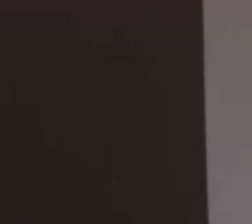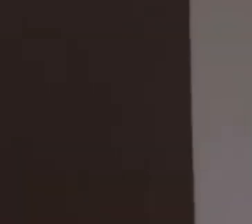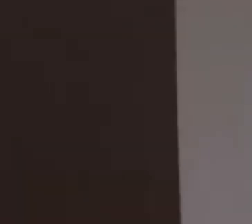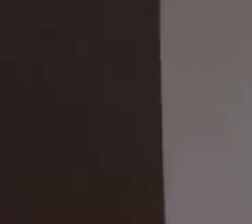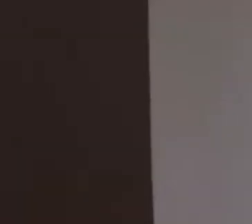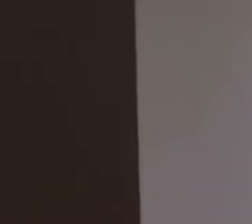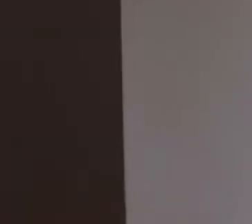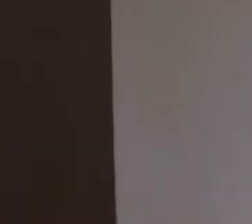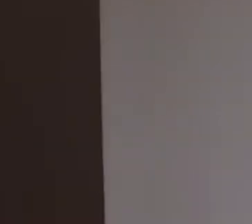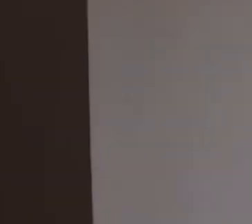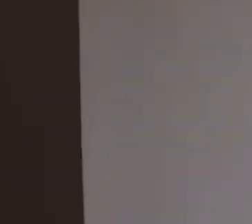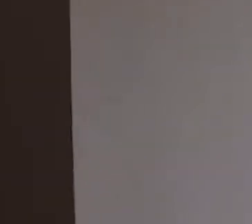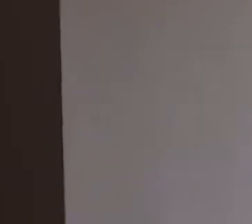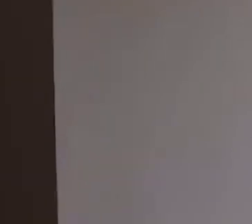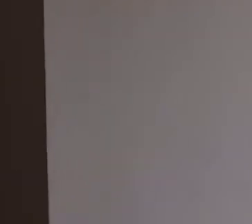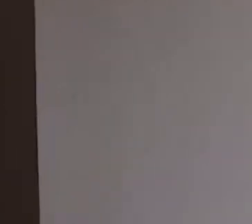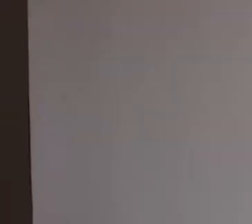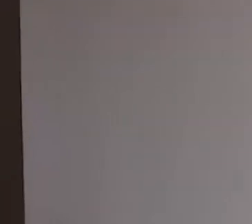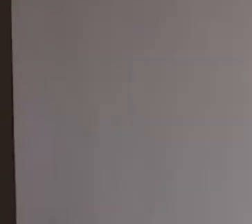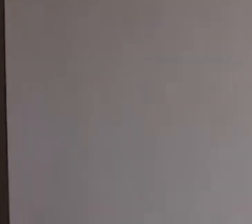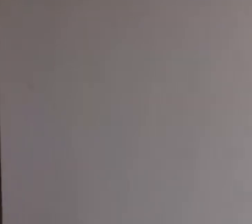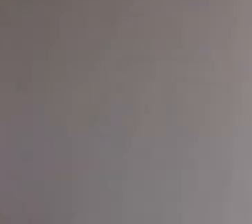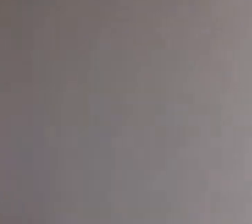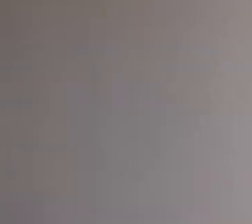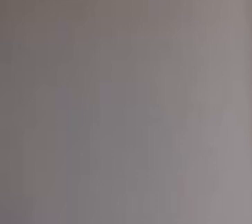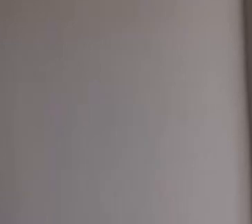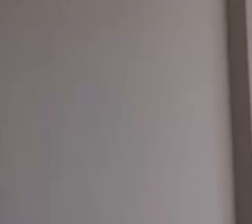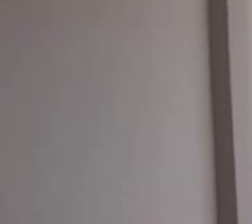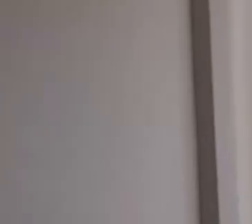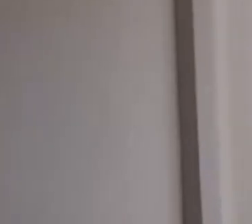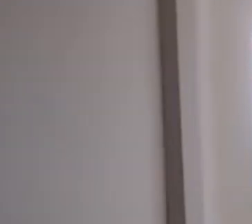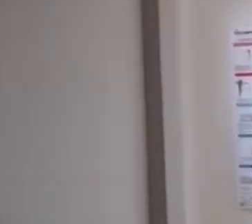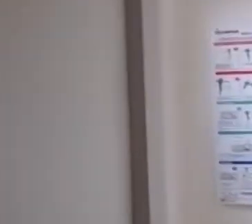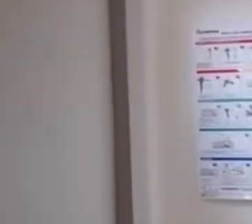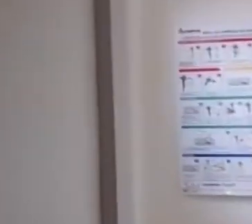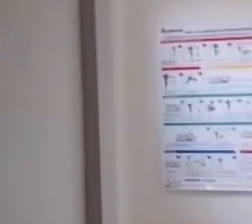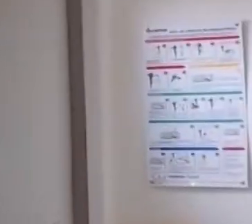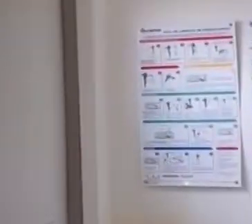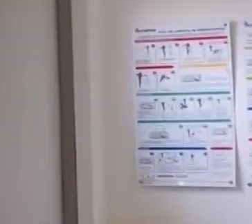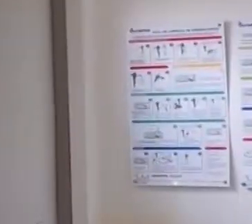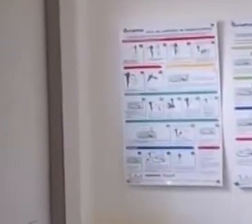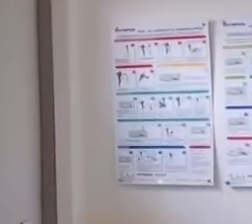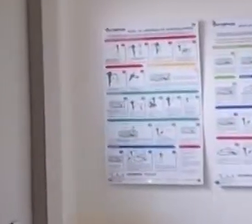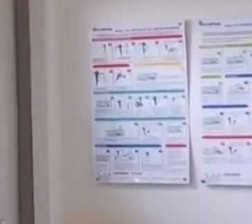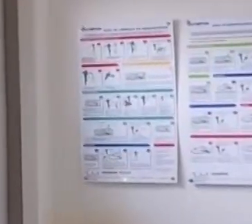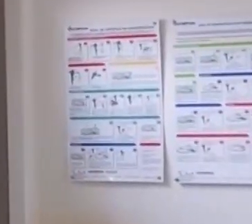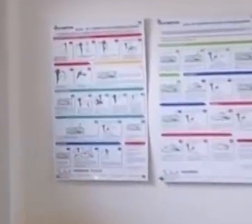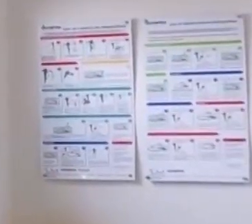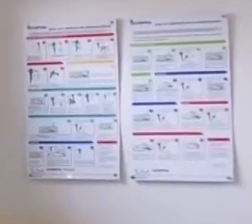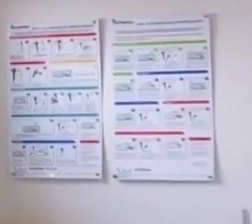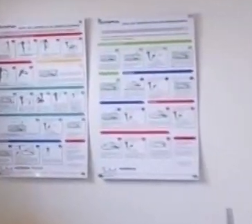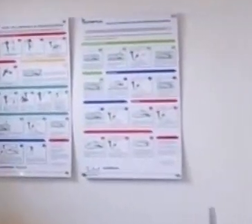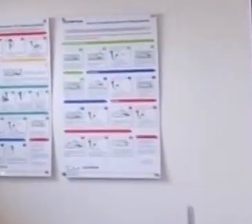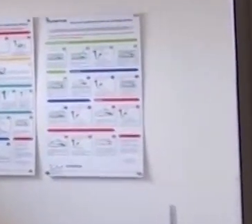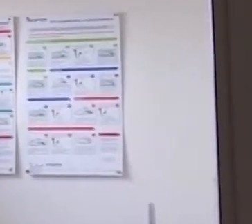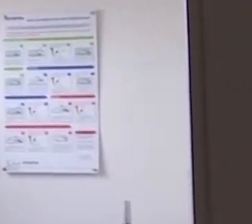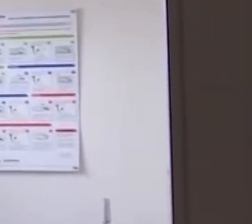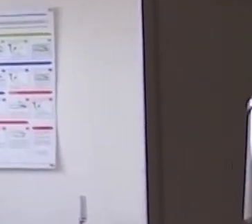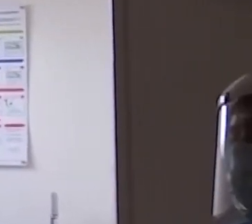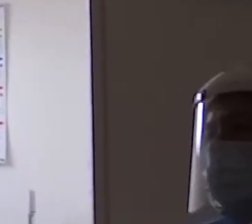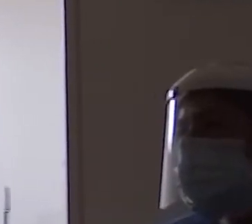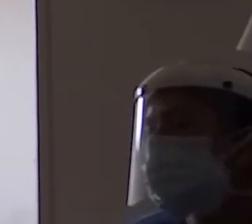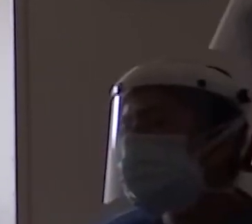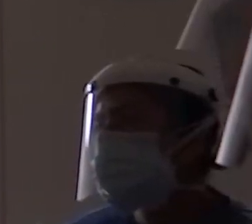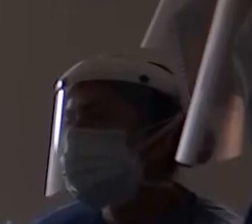se nos pasen esas alteraciones y siempre lavando las paredes con la ayuda aquí de las enfermeras que nos van y haciendo